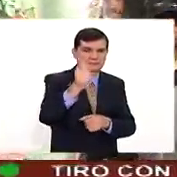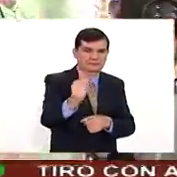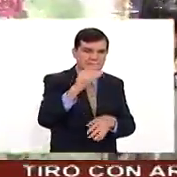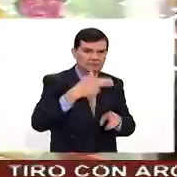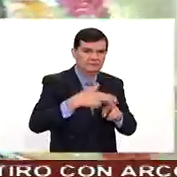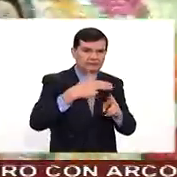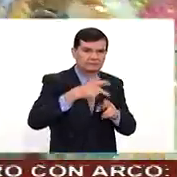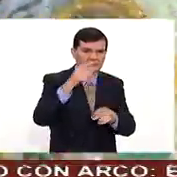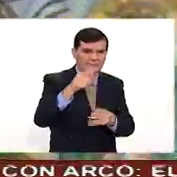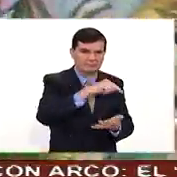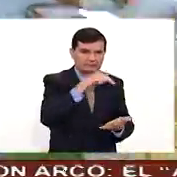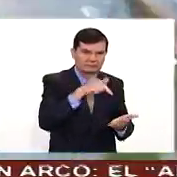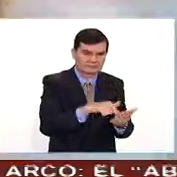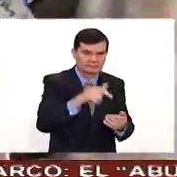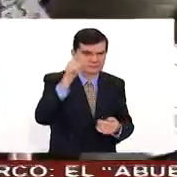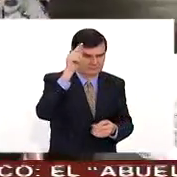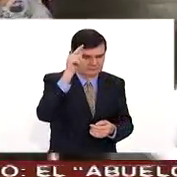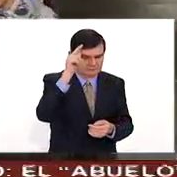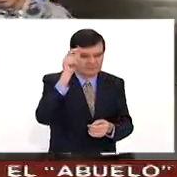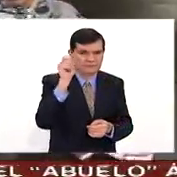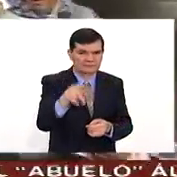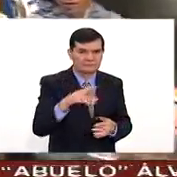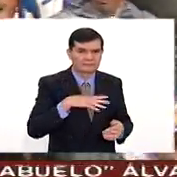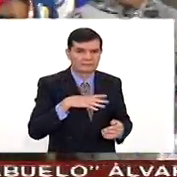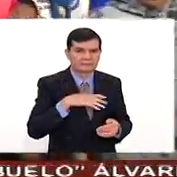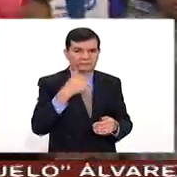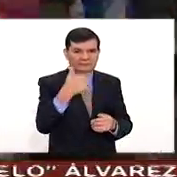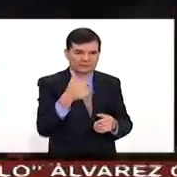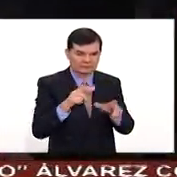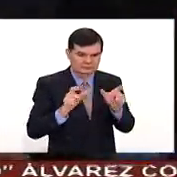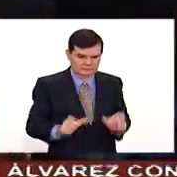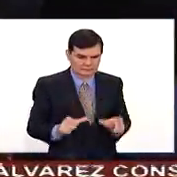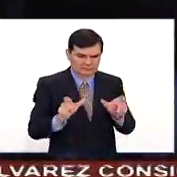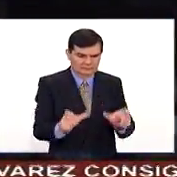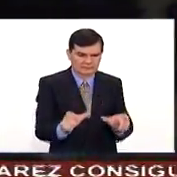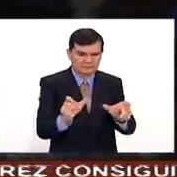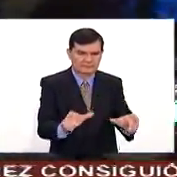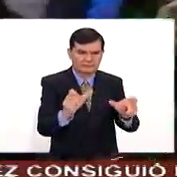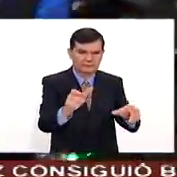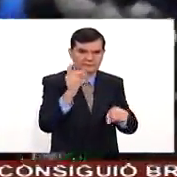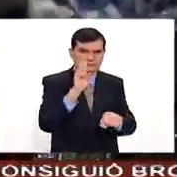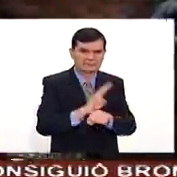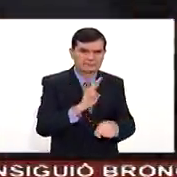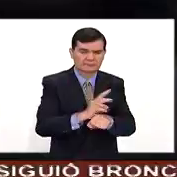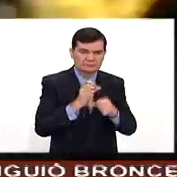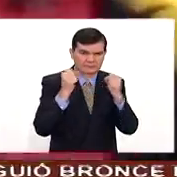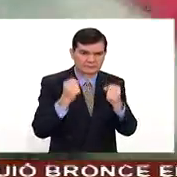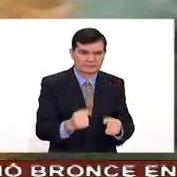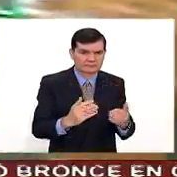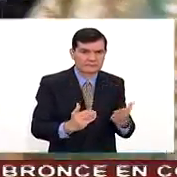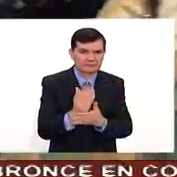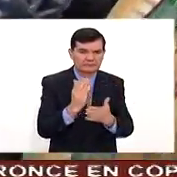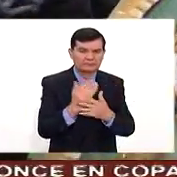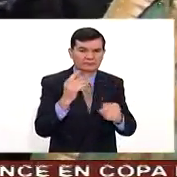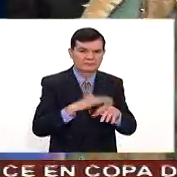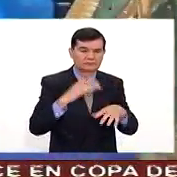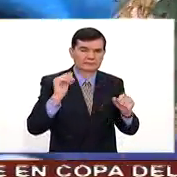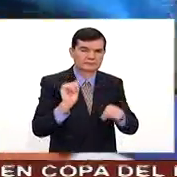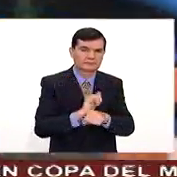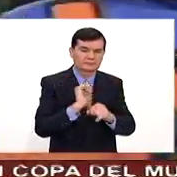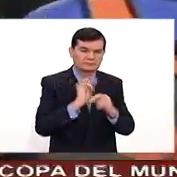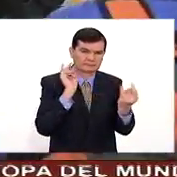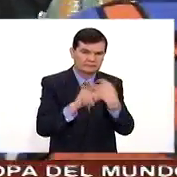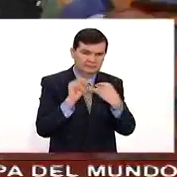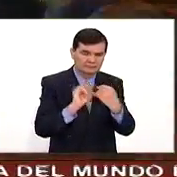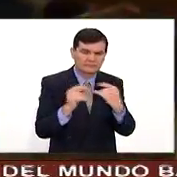hasta este recinto. También hay 6 cinturones de seguridad en los principales accesos carreteros y desde luego